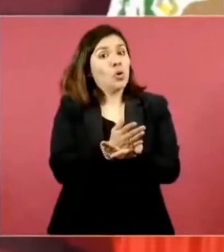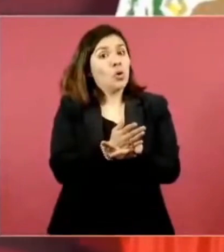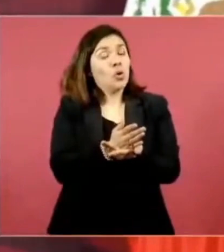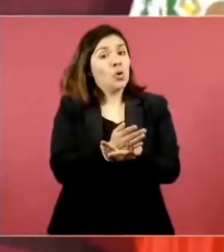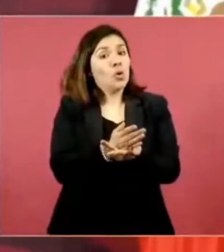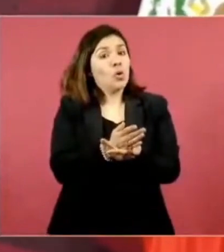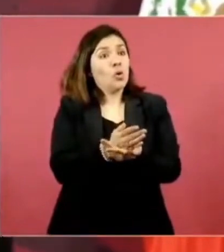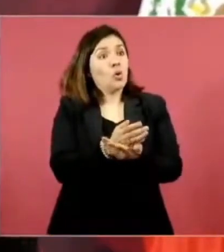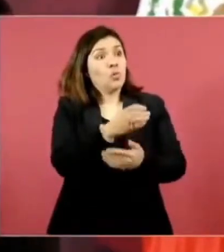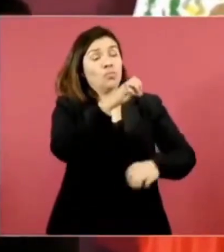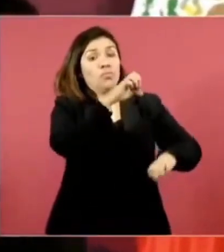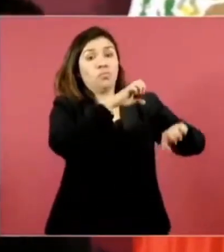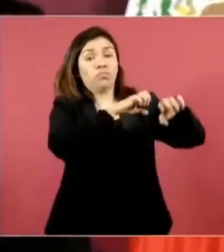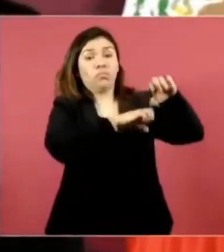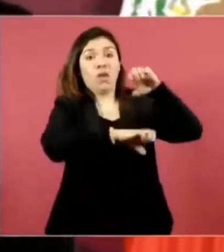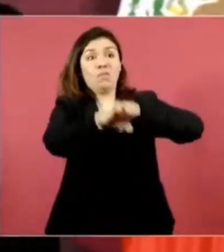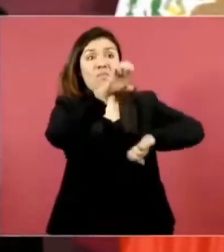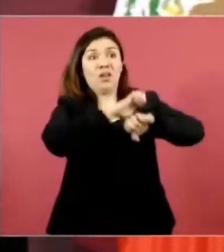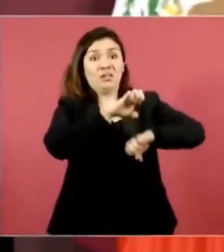que desaparezca el Estado.